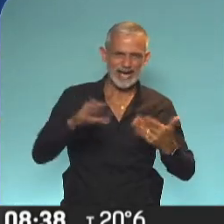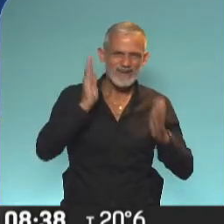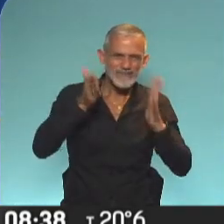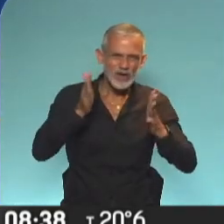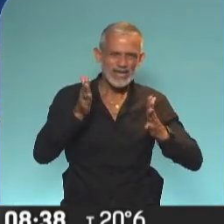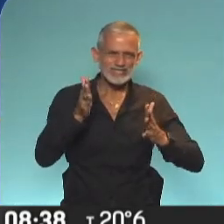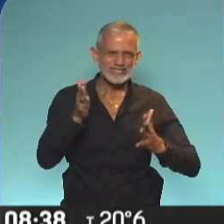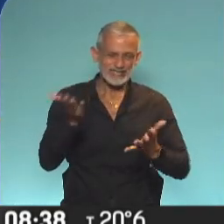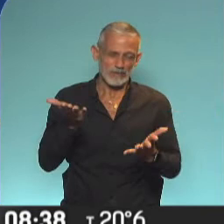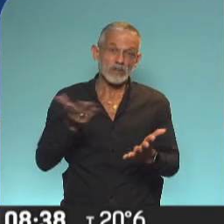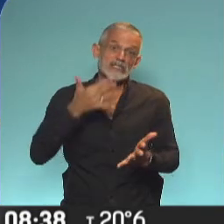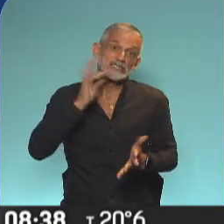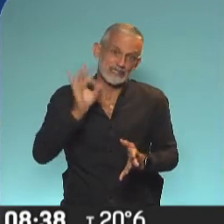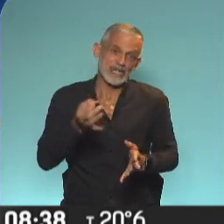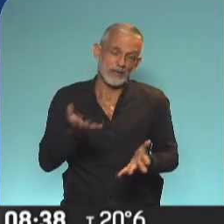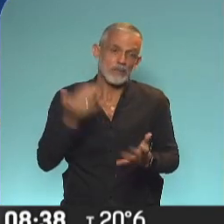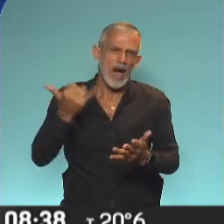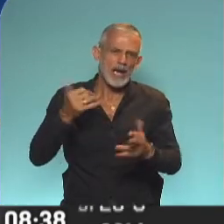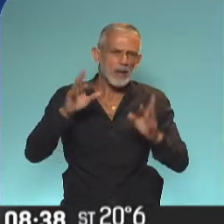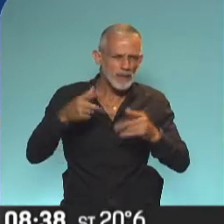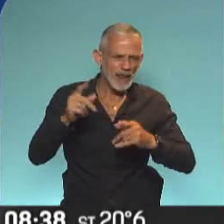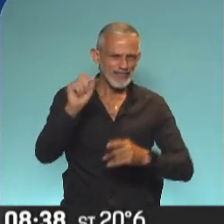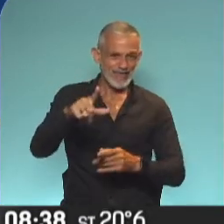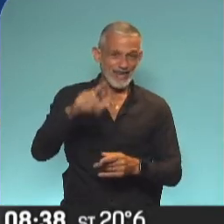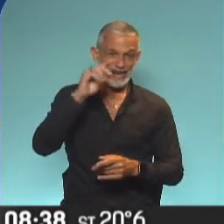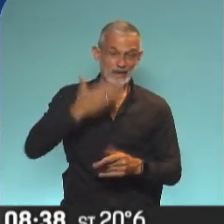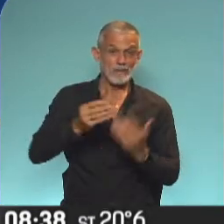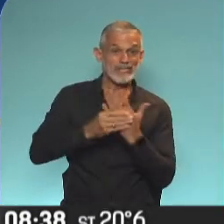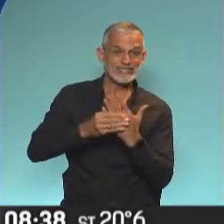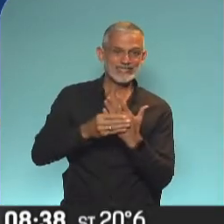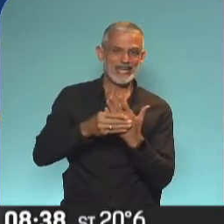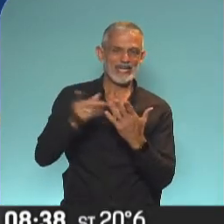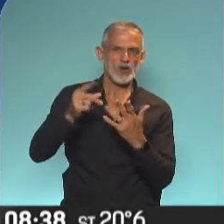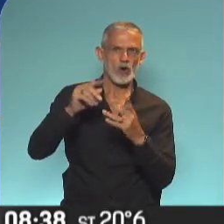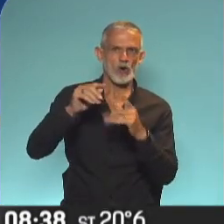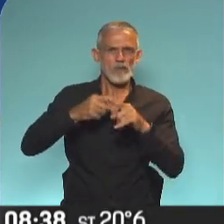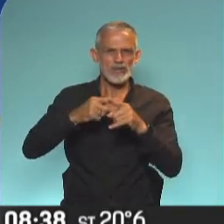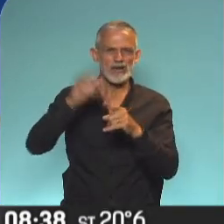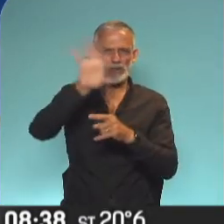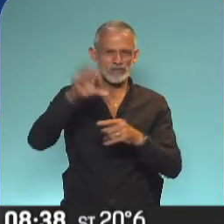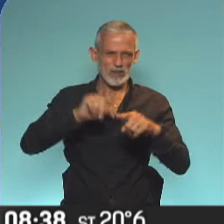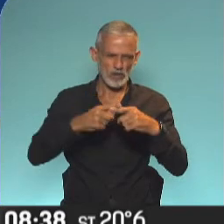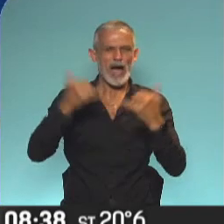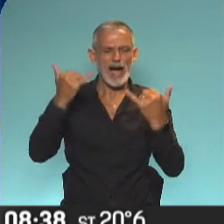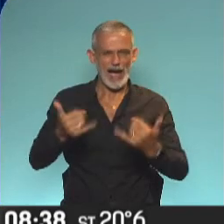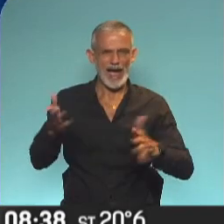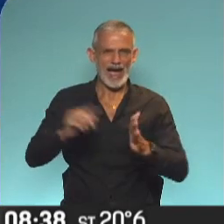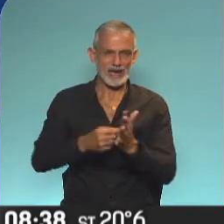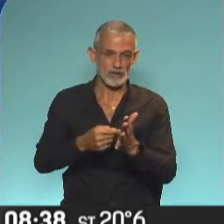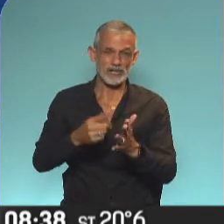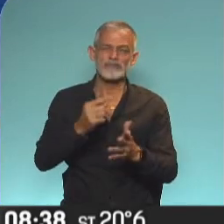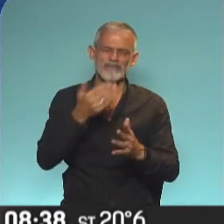hecho? Porque entendemos que hubo política desde el Ministerio, desde la provincia de Buenos Aires. ¿Qué se ha hecho en ese sentido? Sí, yo agradezco